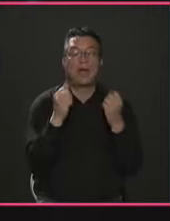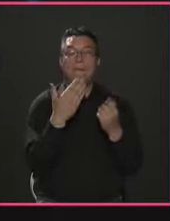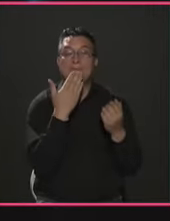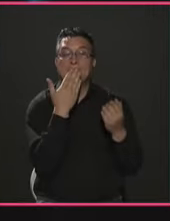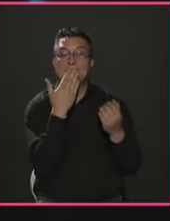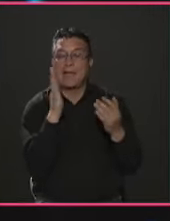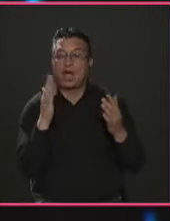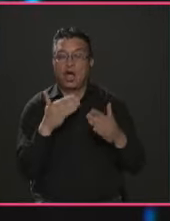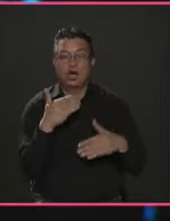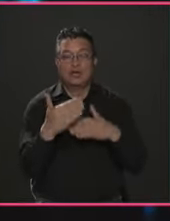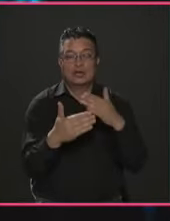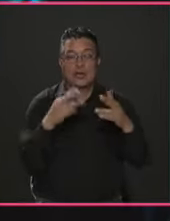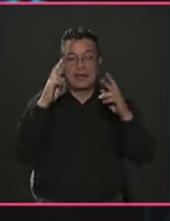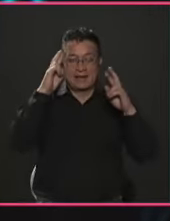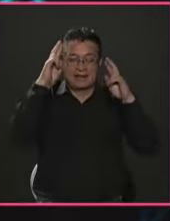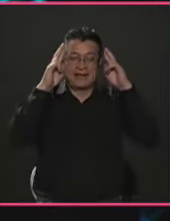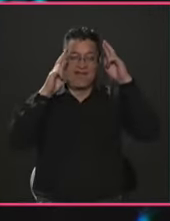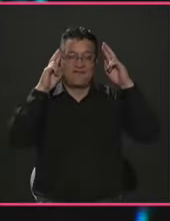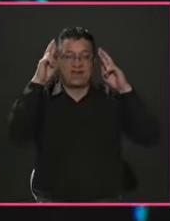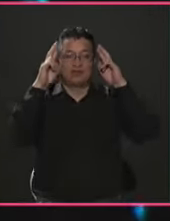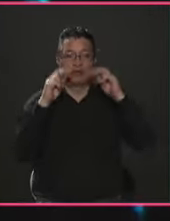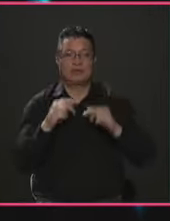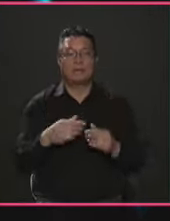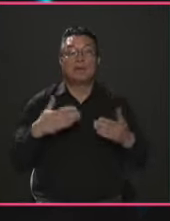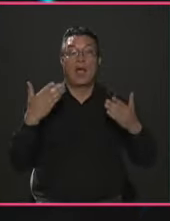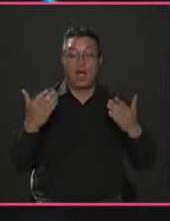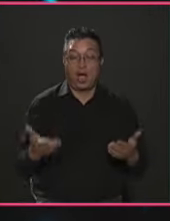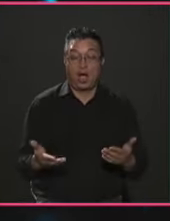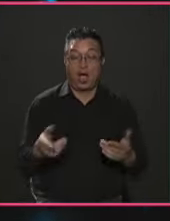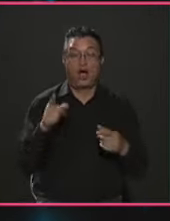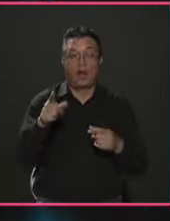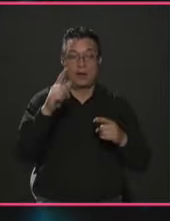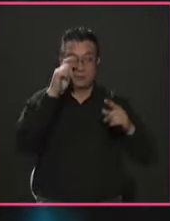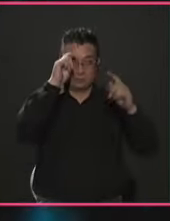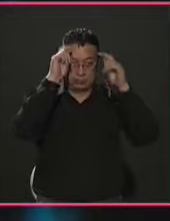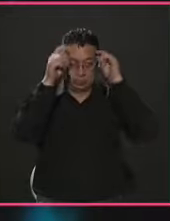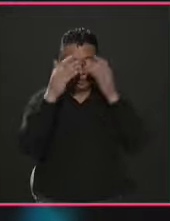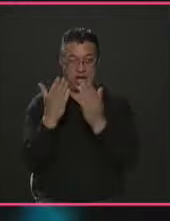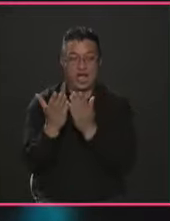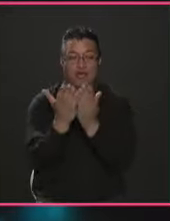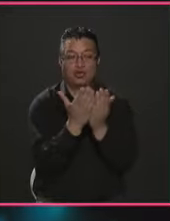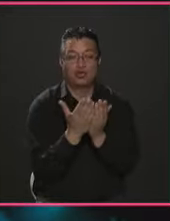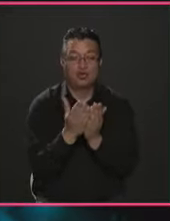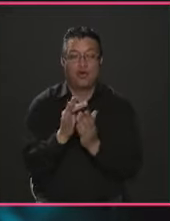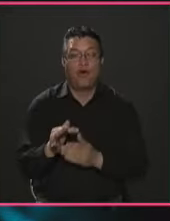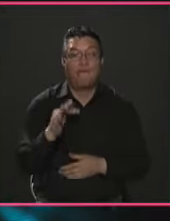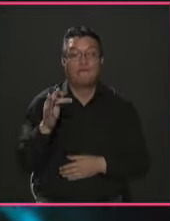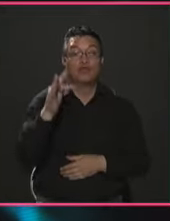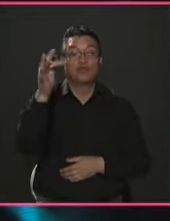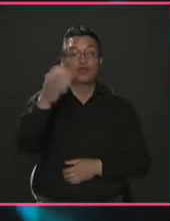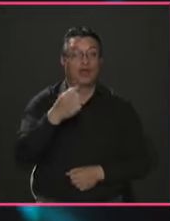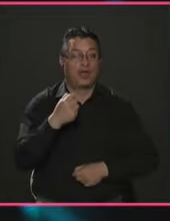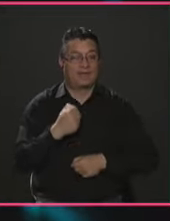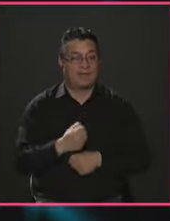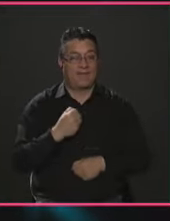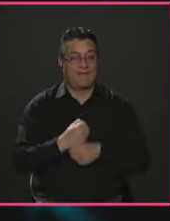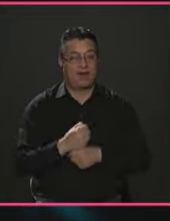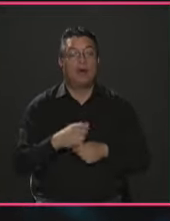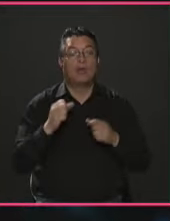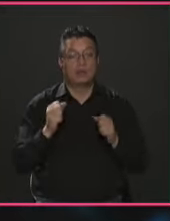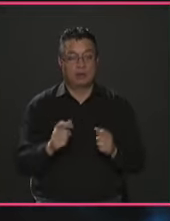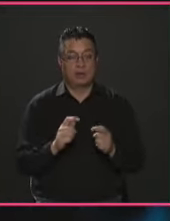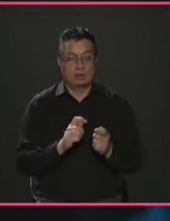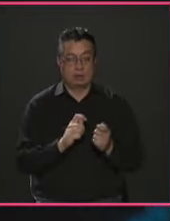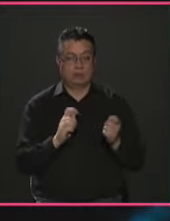mejor esta reflexión claro a continuación viene el creador del estudio futuro del empleo quedan susceptibles